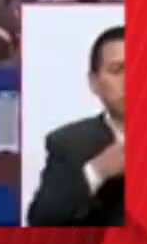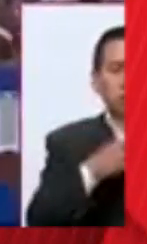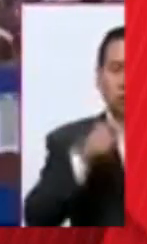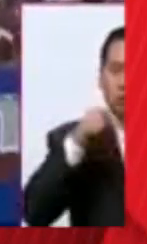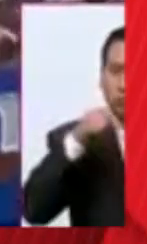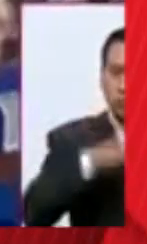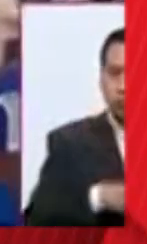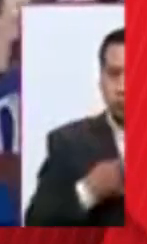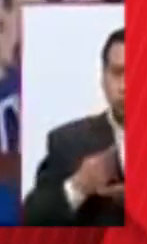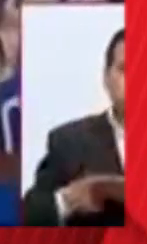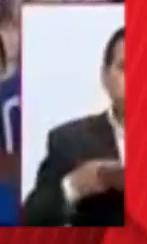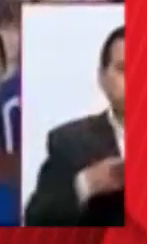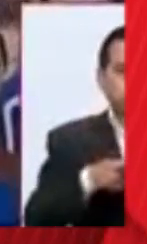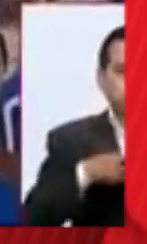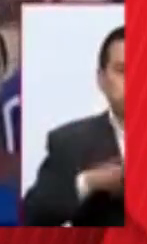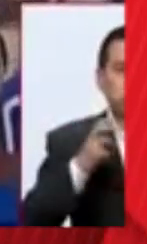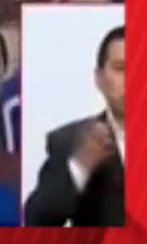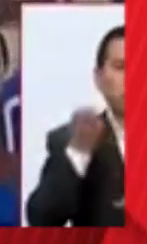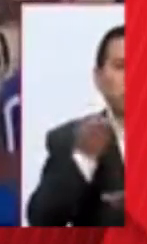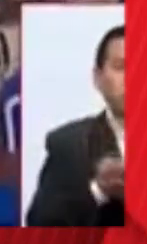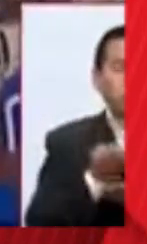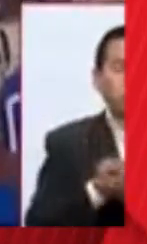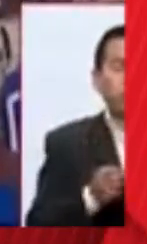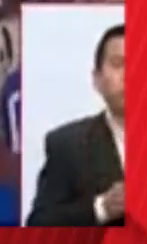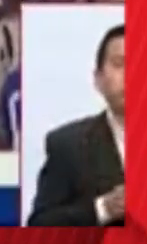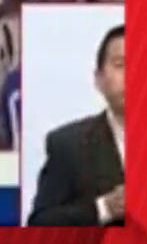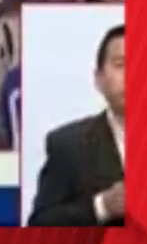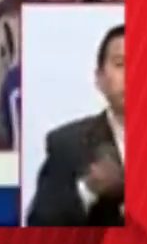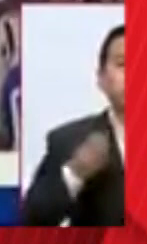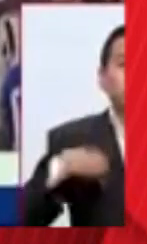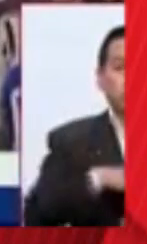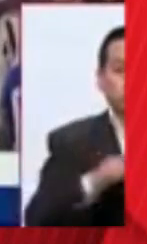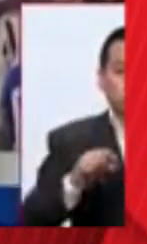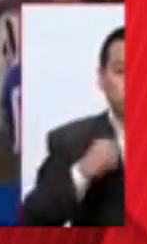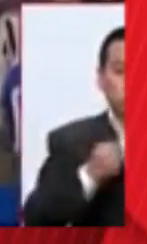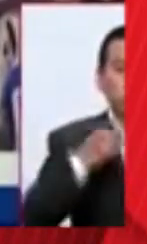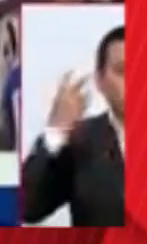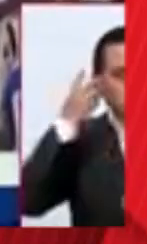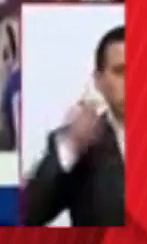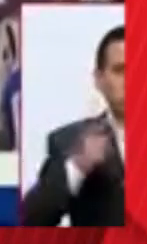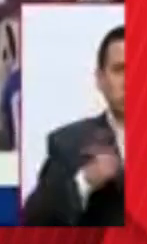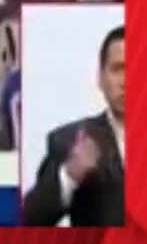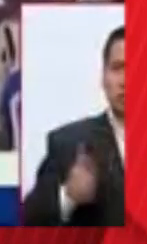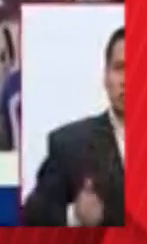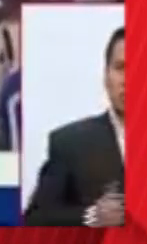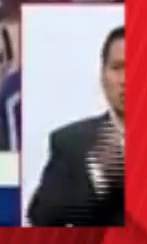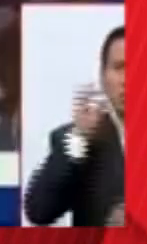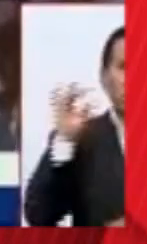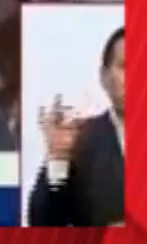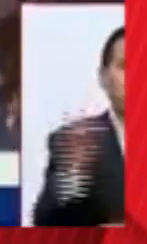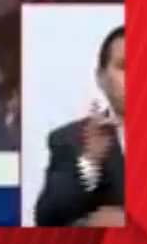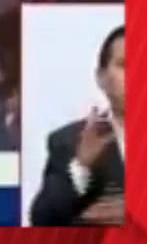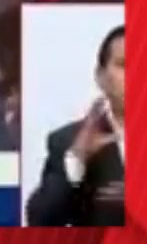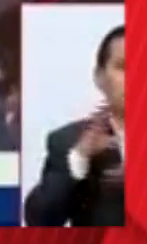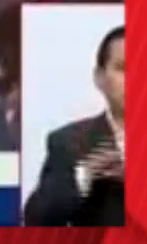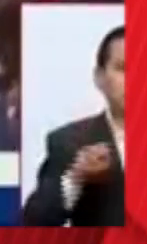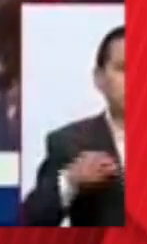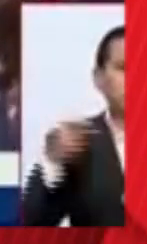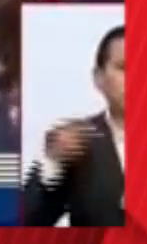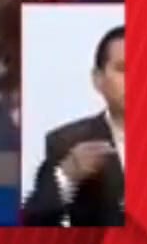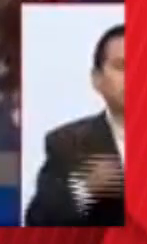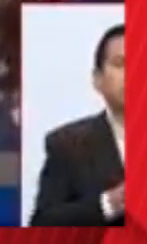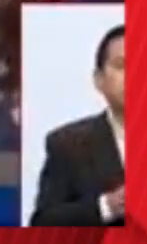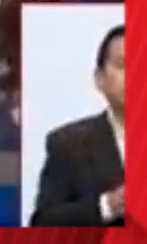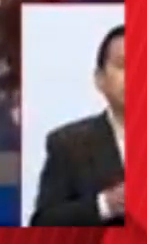profundamente también el aspecto económico. Somos el movimiento político más grande de la historia de Bolivia. Y